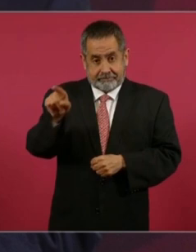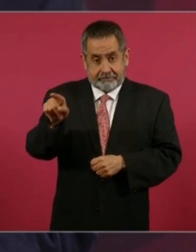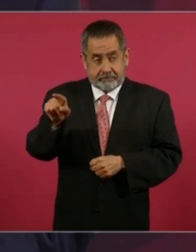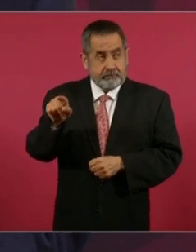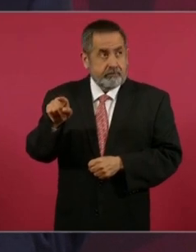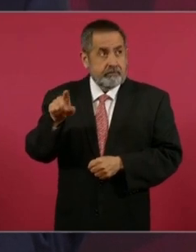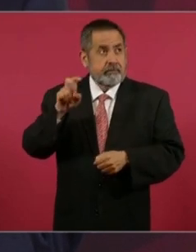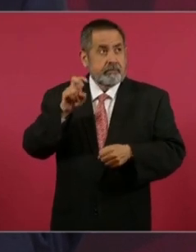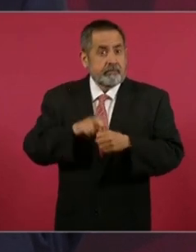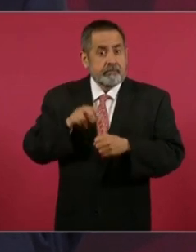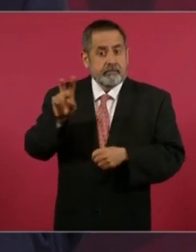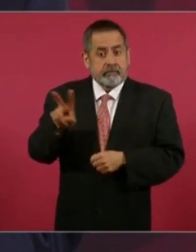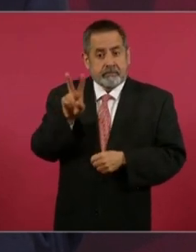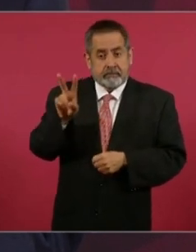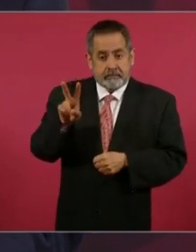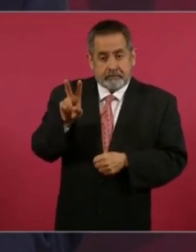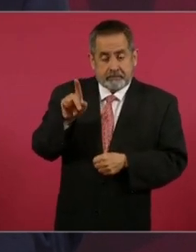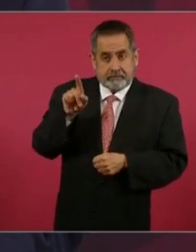Vamos a estar en